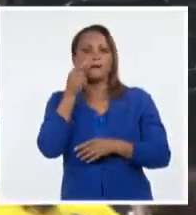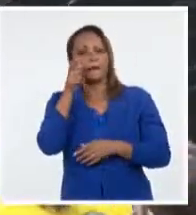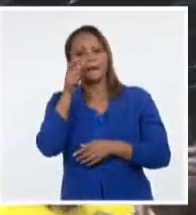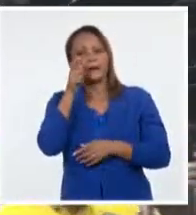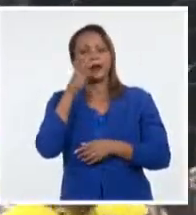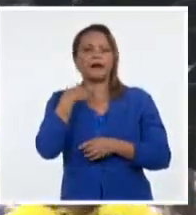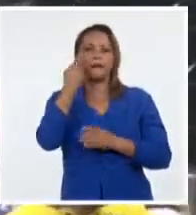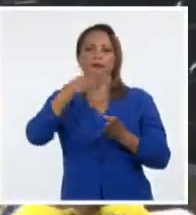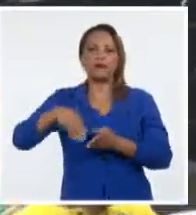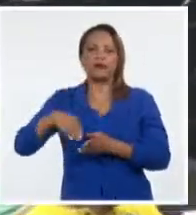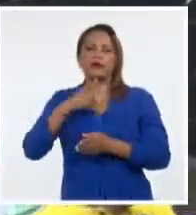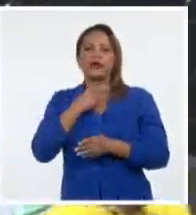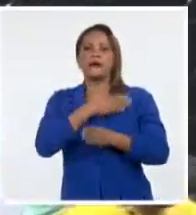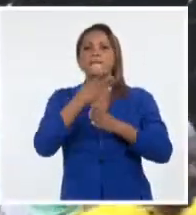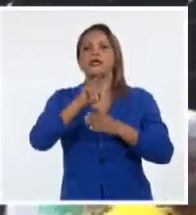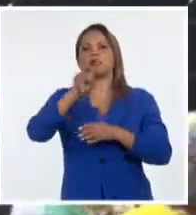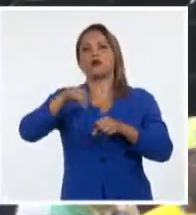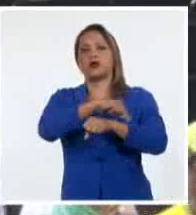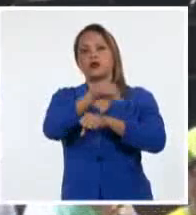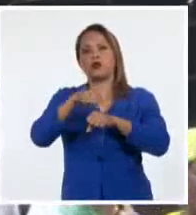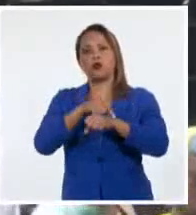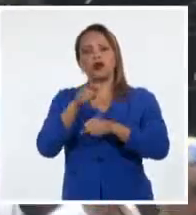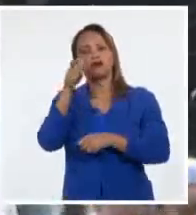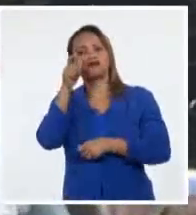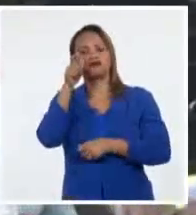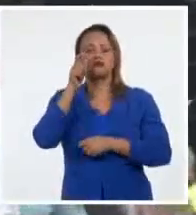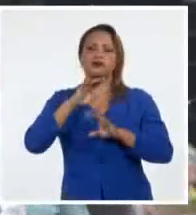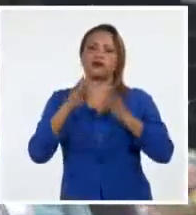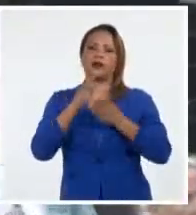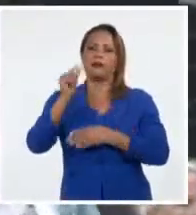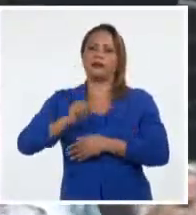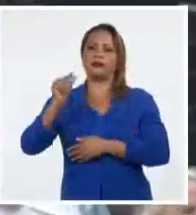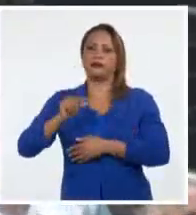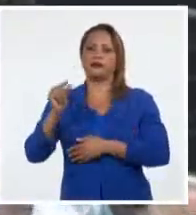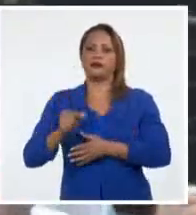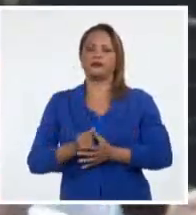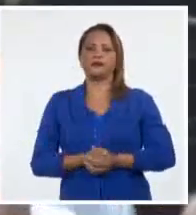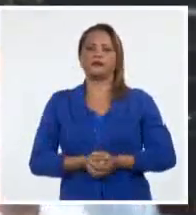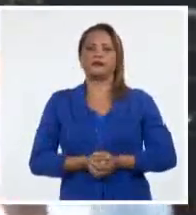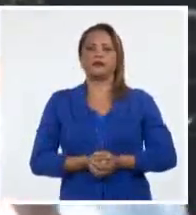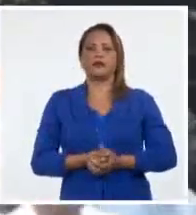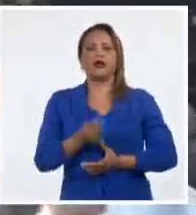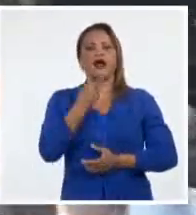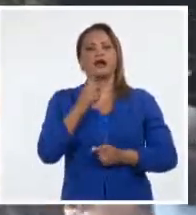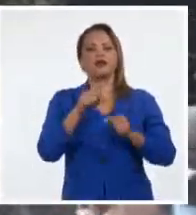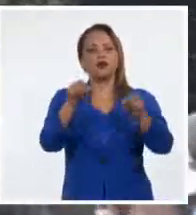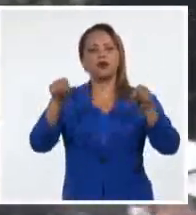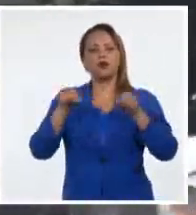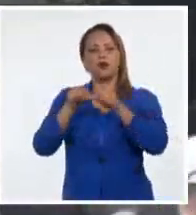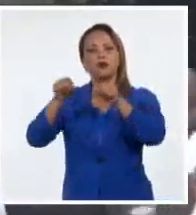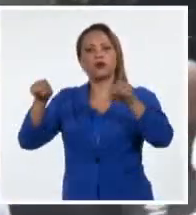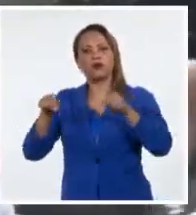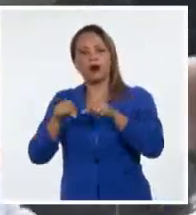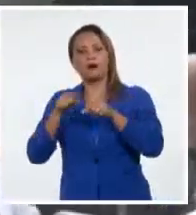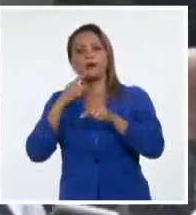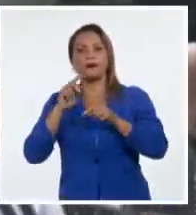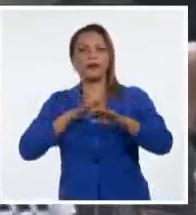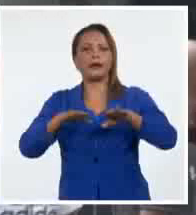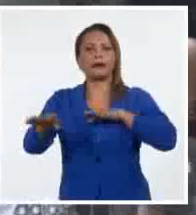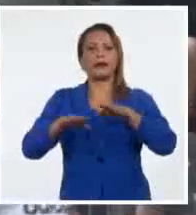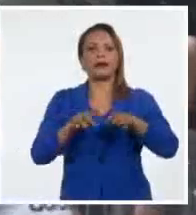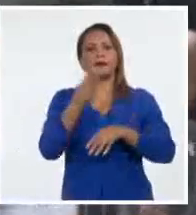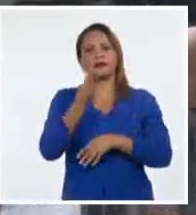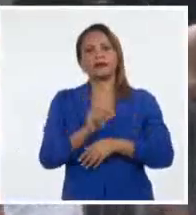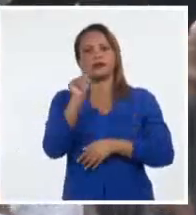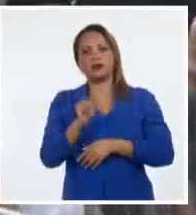se extenderá por 24 horas. En el césped del estadio hay instaladas dos carpas blancas habilitadas para recibir a los seguidores que